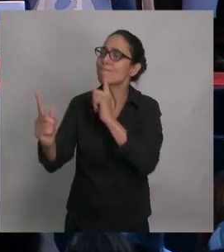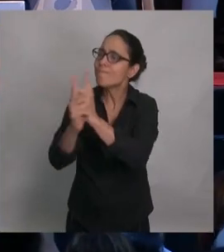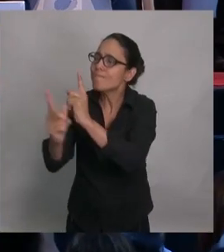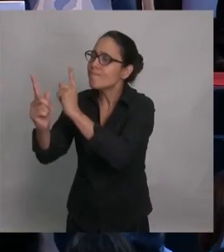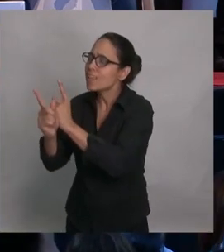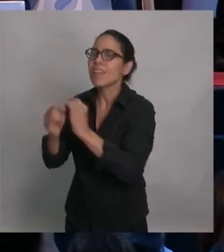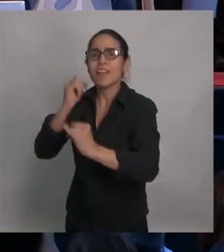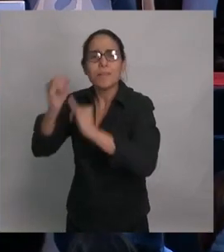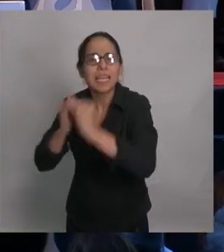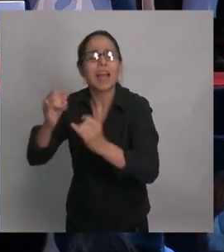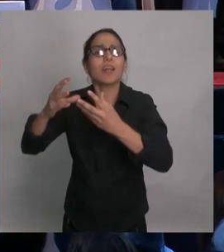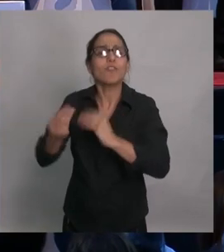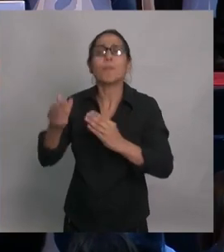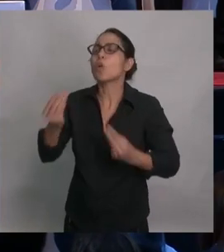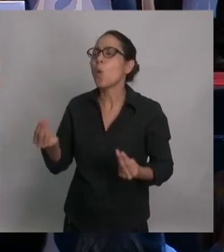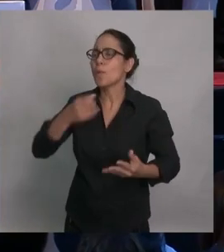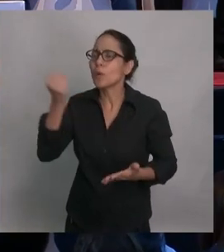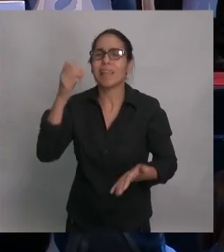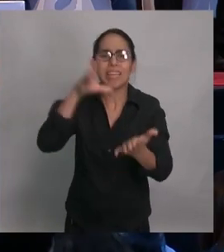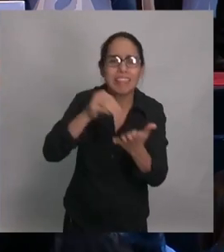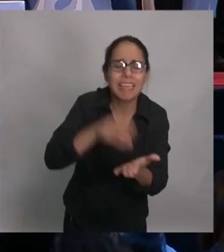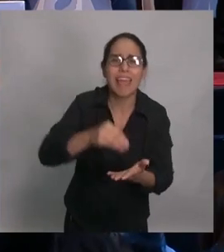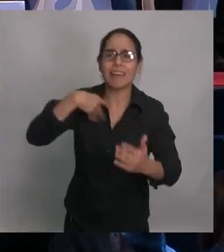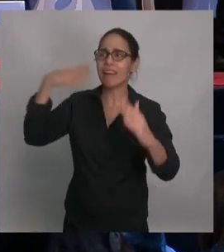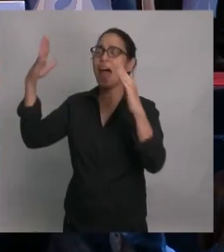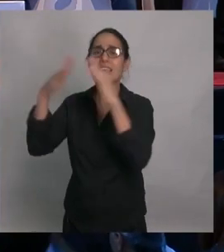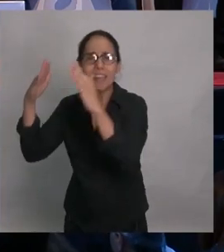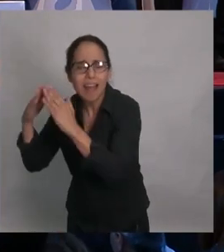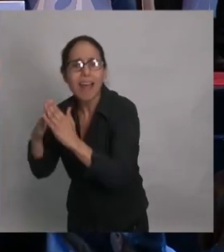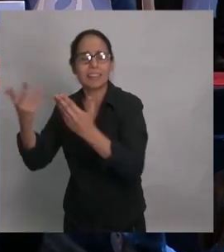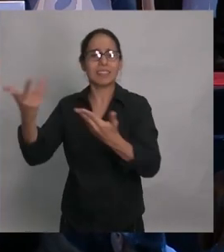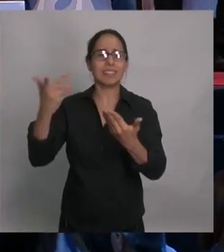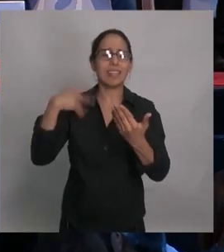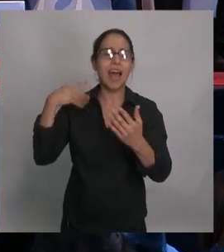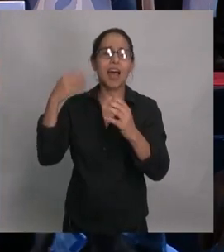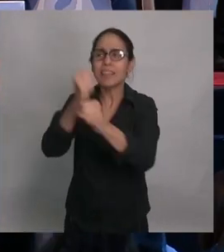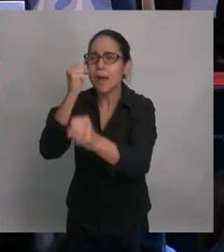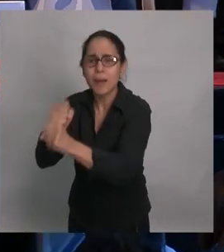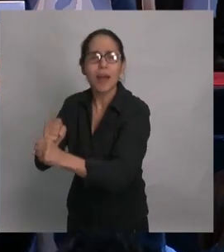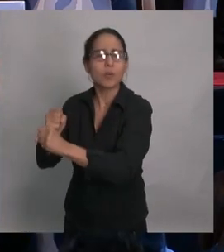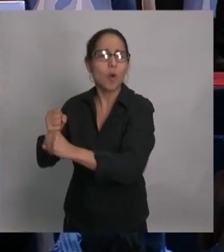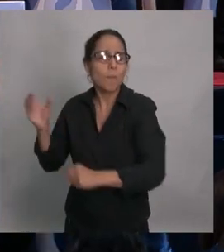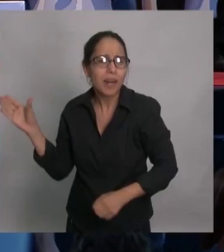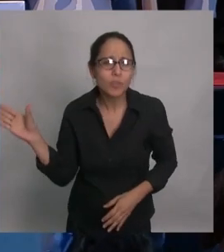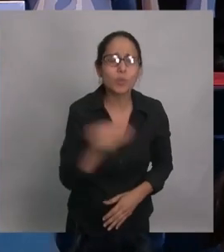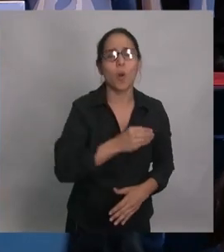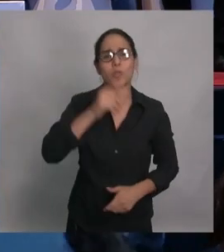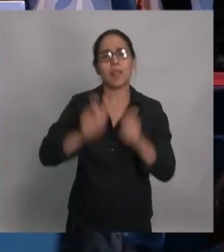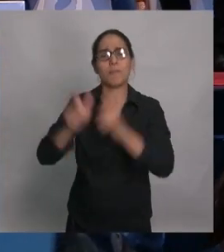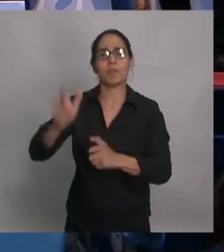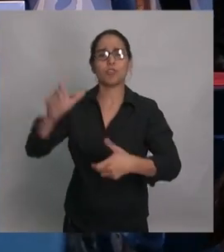social, la tierra, el techo y el trabajo para cada hombre, para cada mujer de la patria grande.